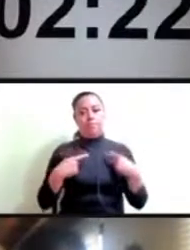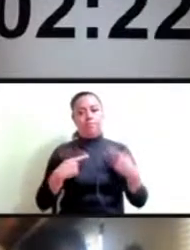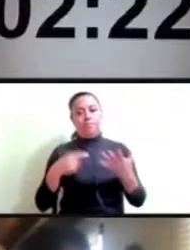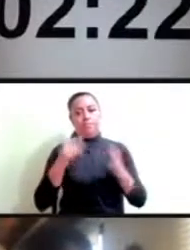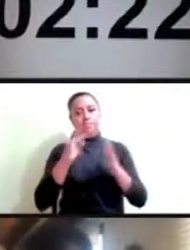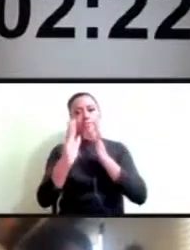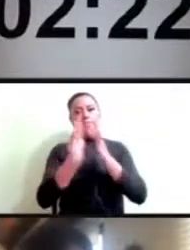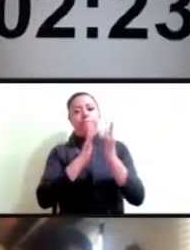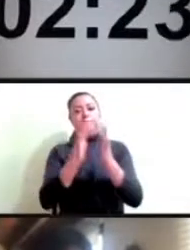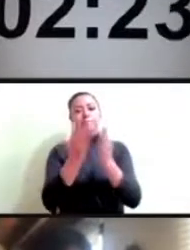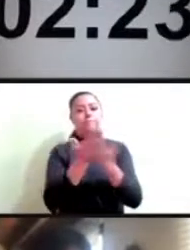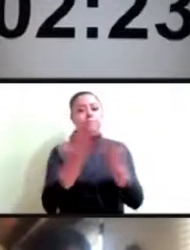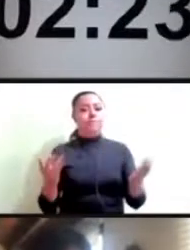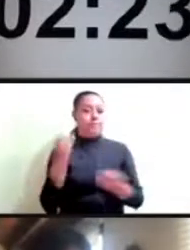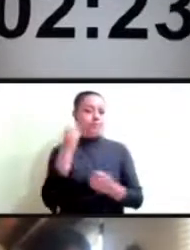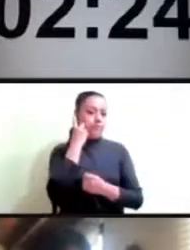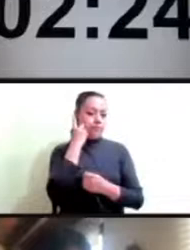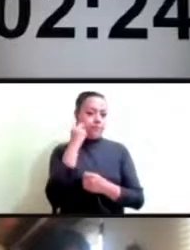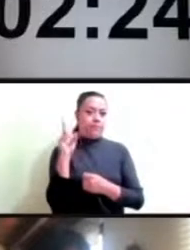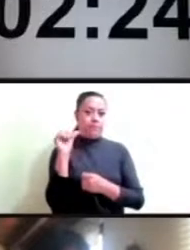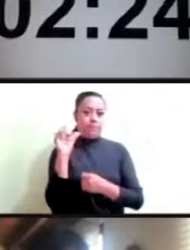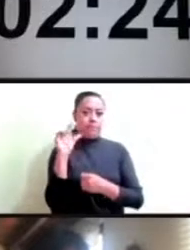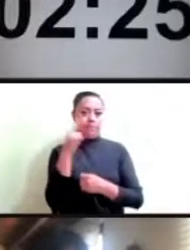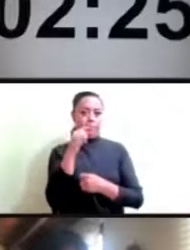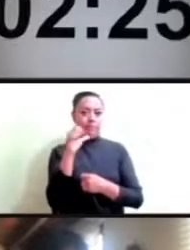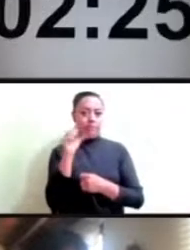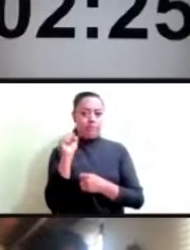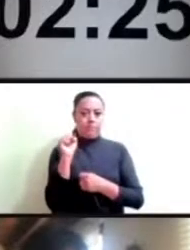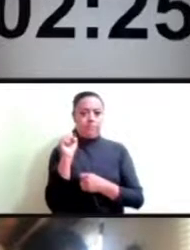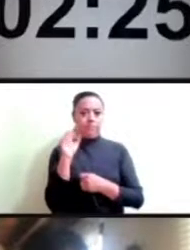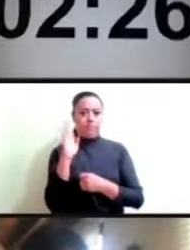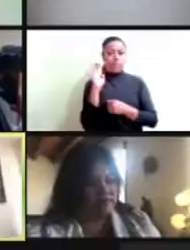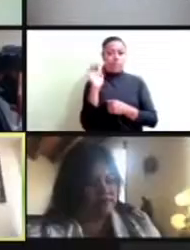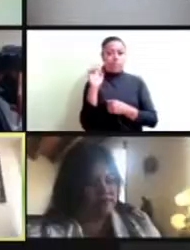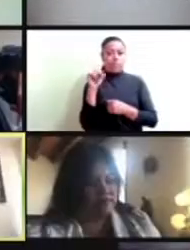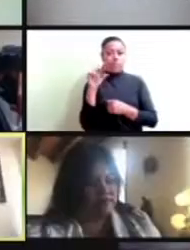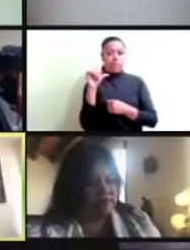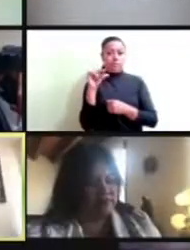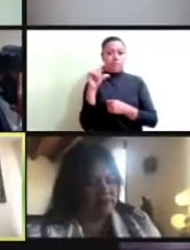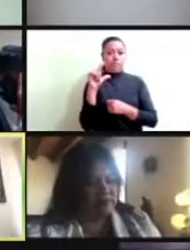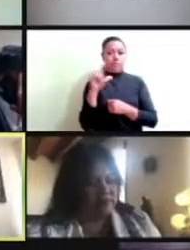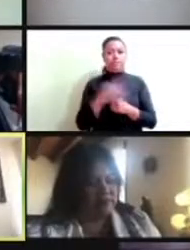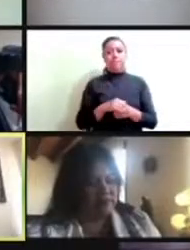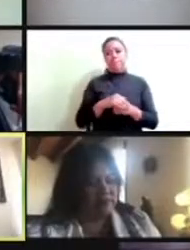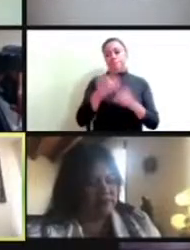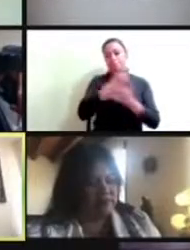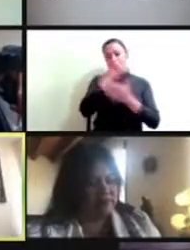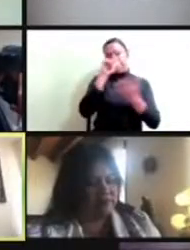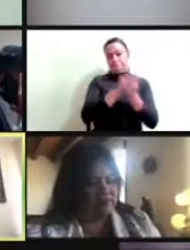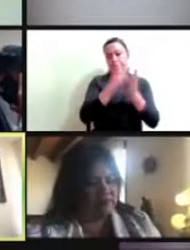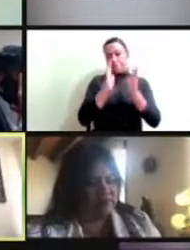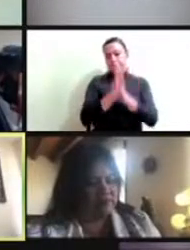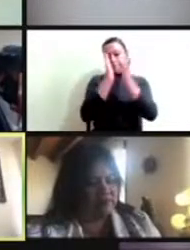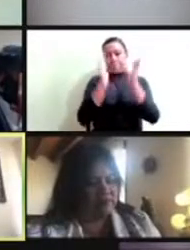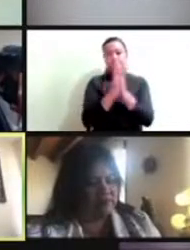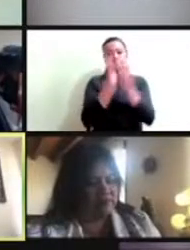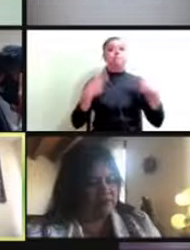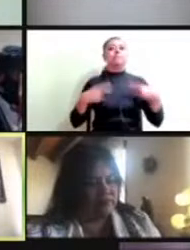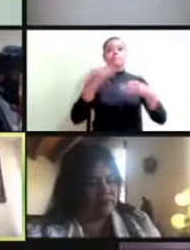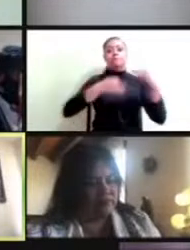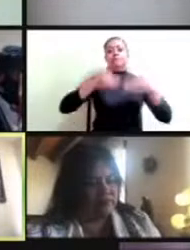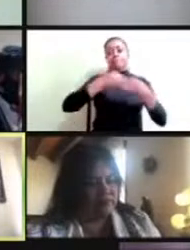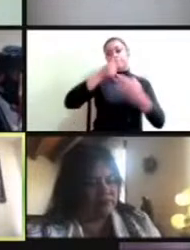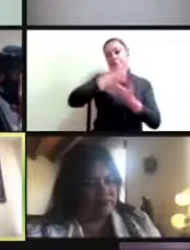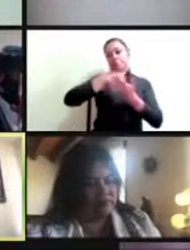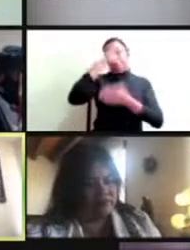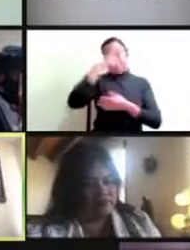Vargas Bernal, con base en lo establecido en la Ley de Participación Ciudadana de la Ciudad de México, considera pertinente que